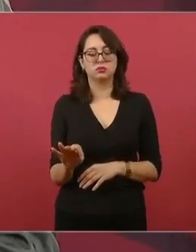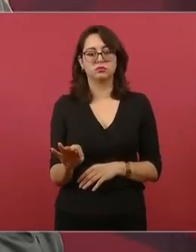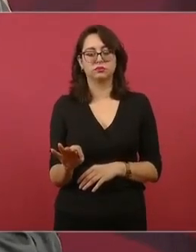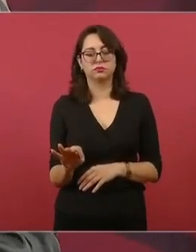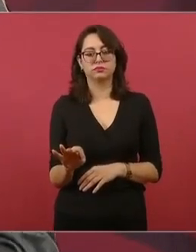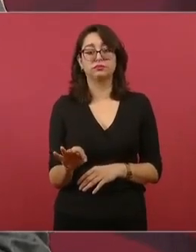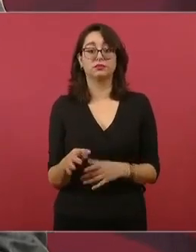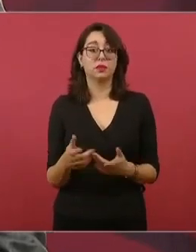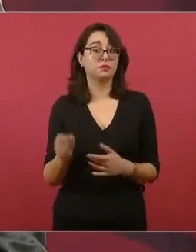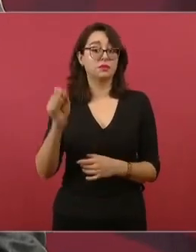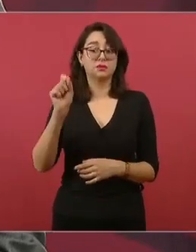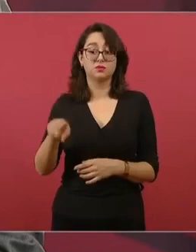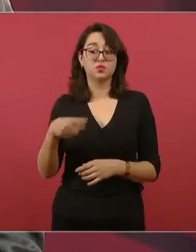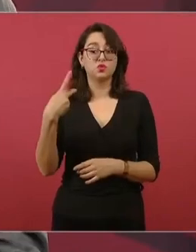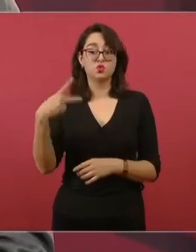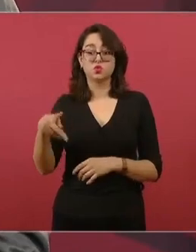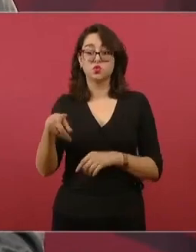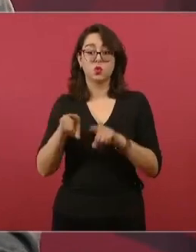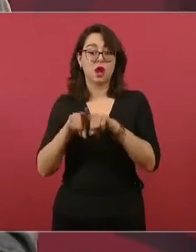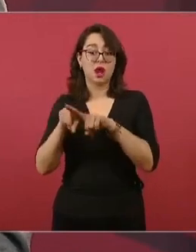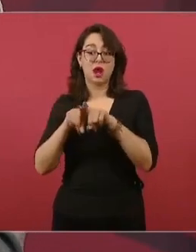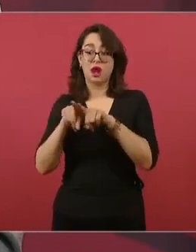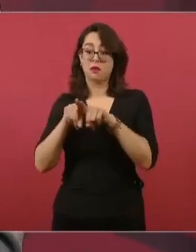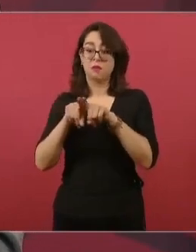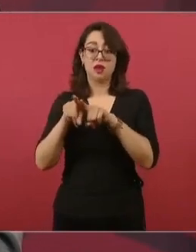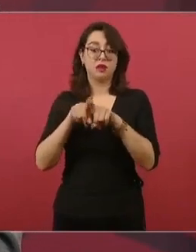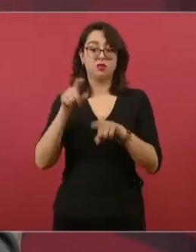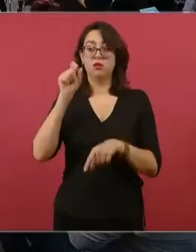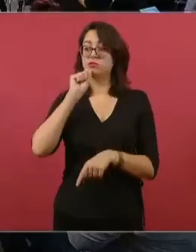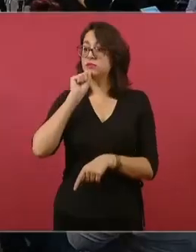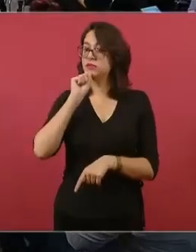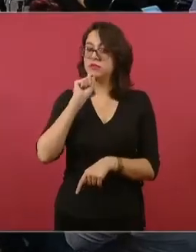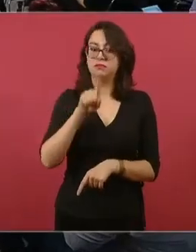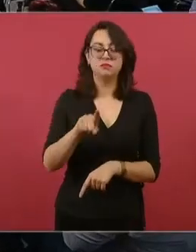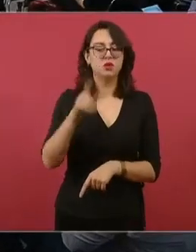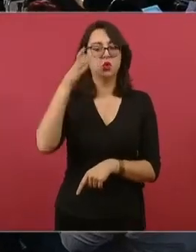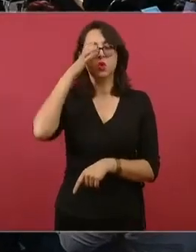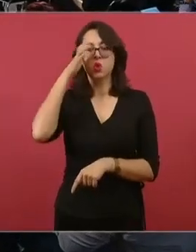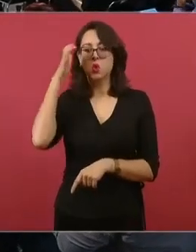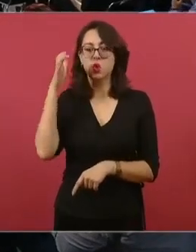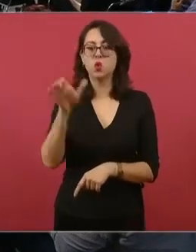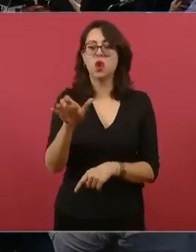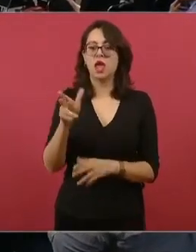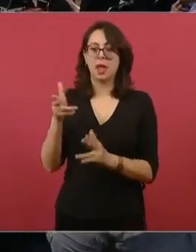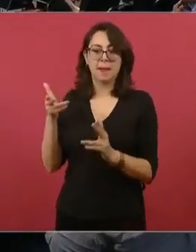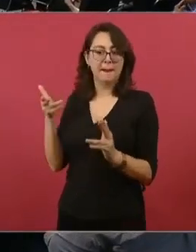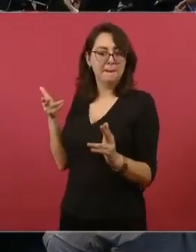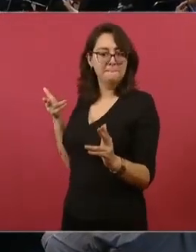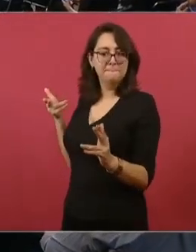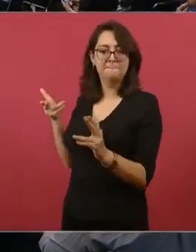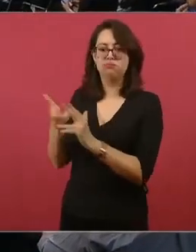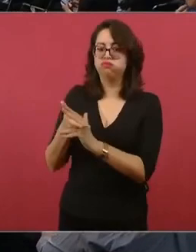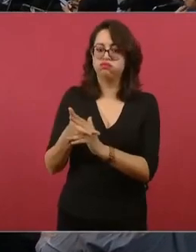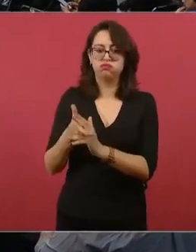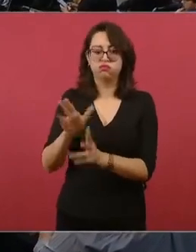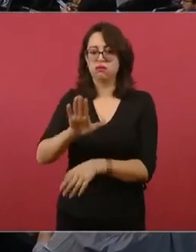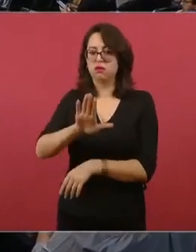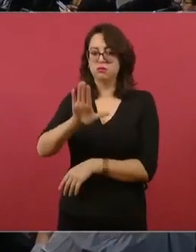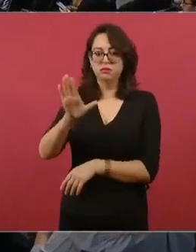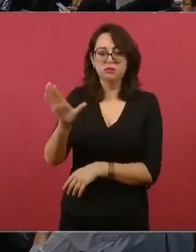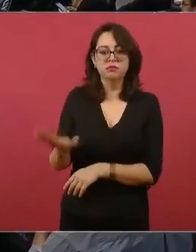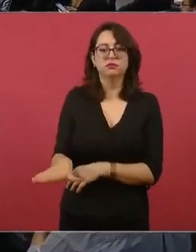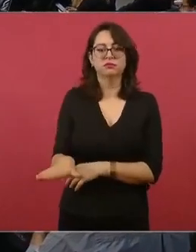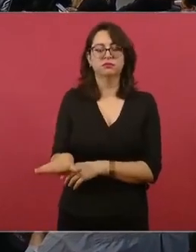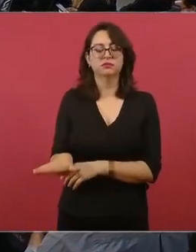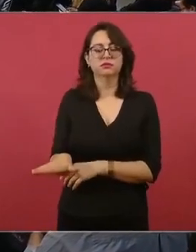a su hermano de manera cruel, que eso, por ejemplo, nada